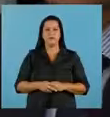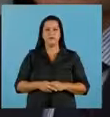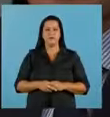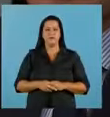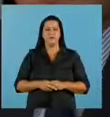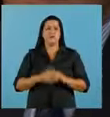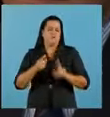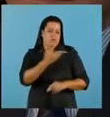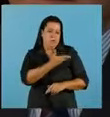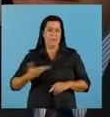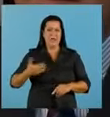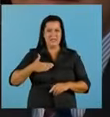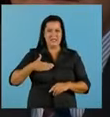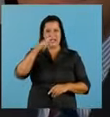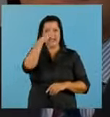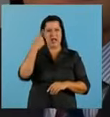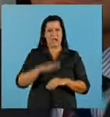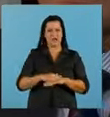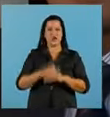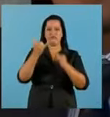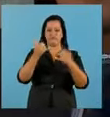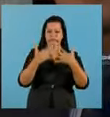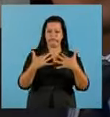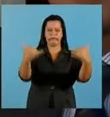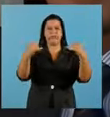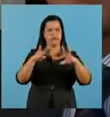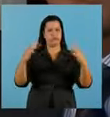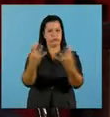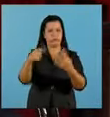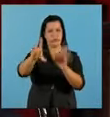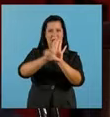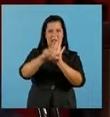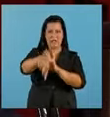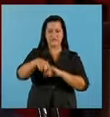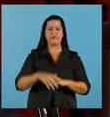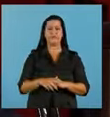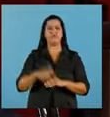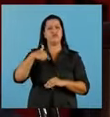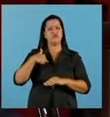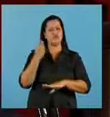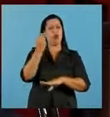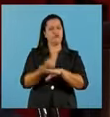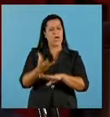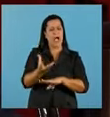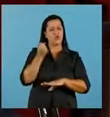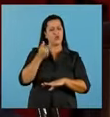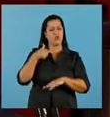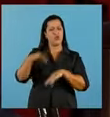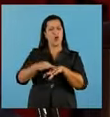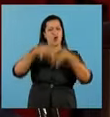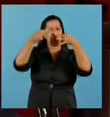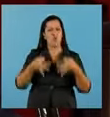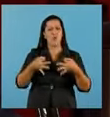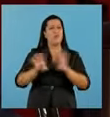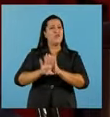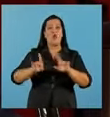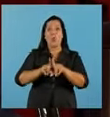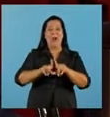Como presidente de la Nación ante esta Asamblea Legislativa, vengo a asumir un compromiso que jamás